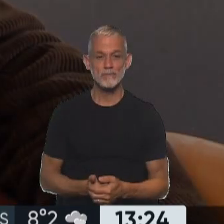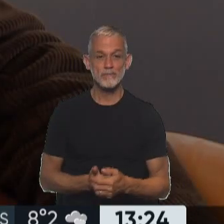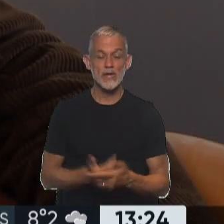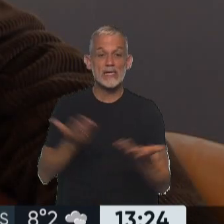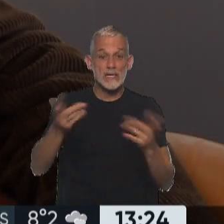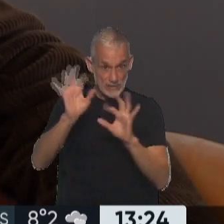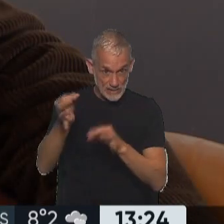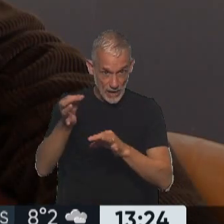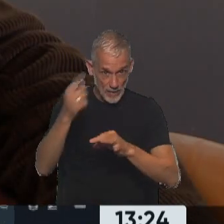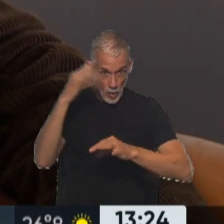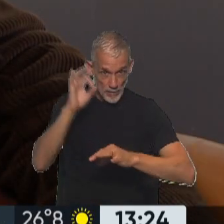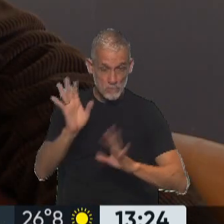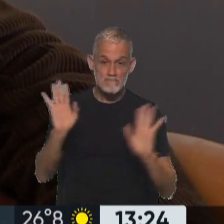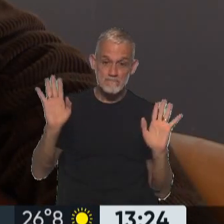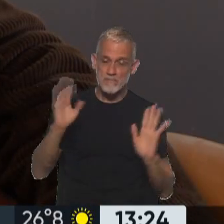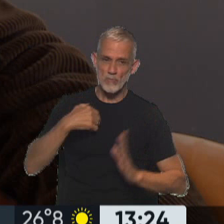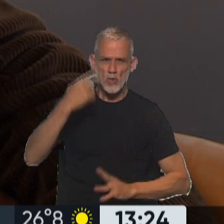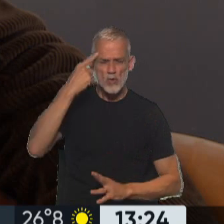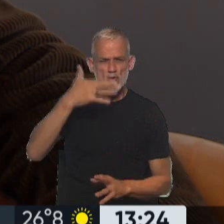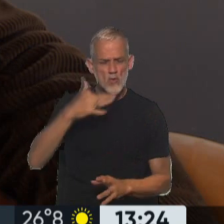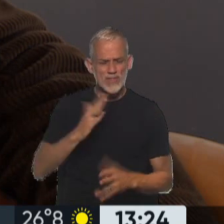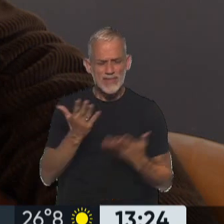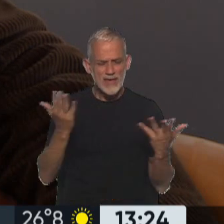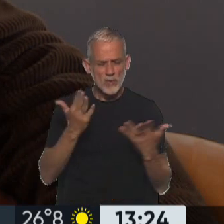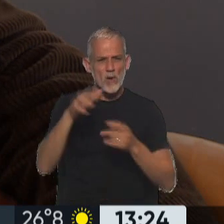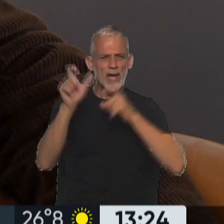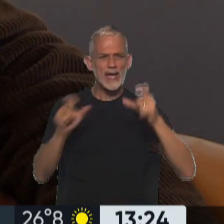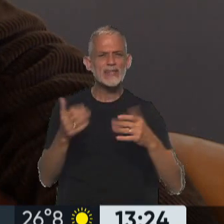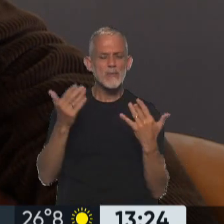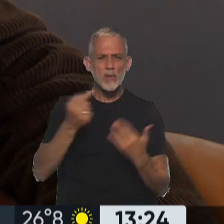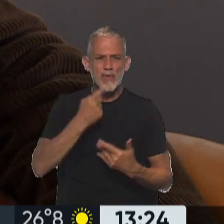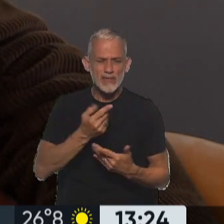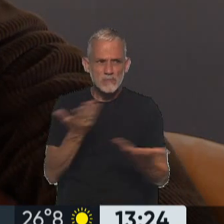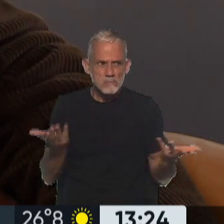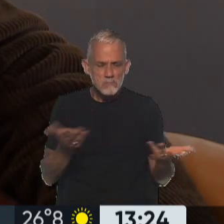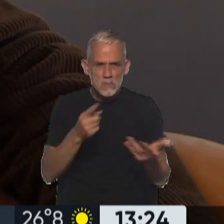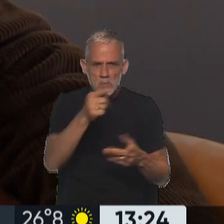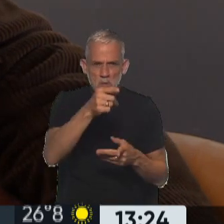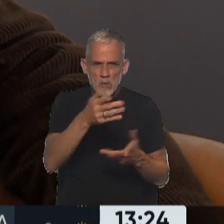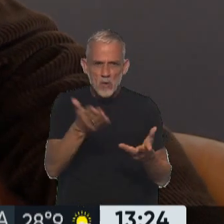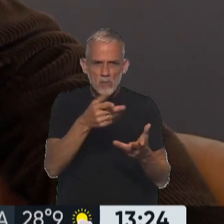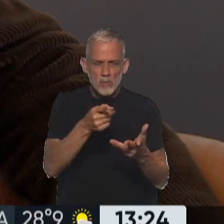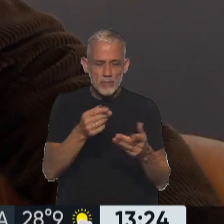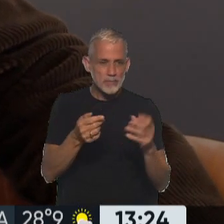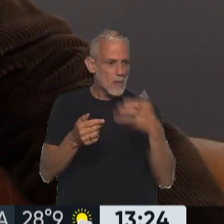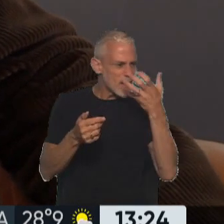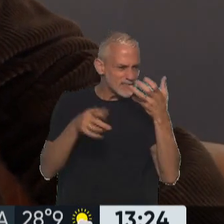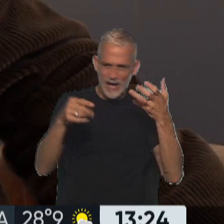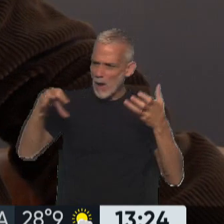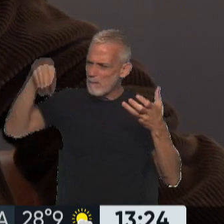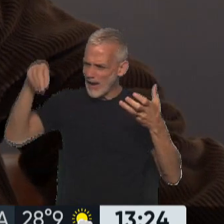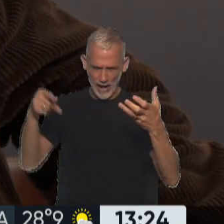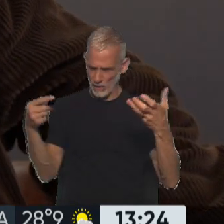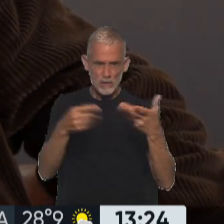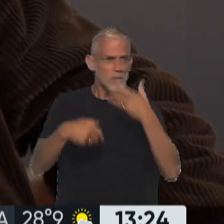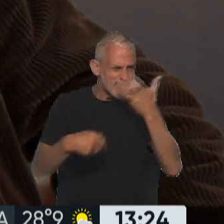Bueno, yo nunca entiendo cómo gente puede decir que una manzana es una pera, ¿no? Una manzana